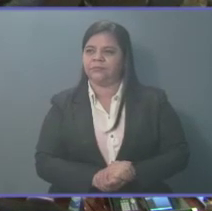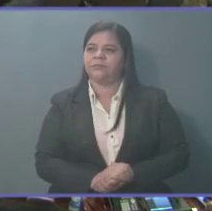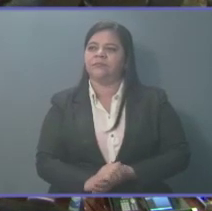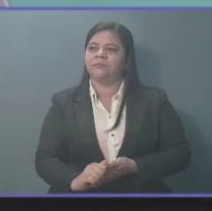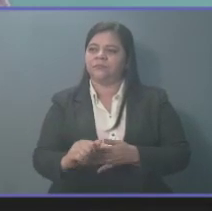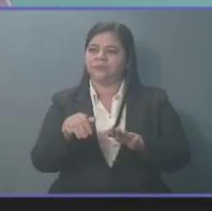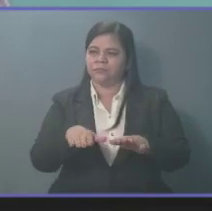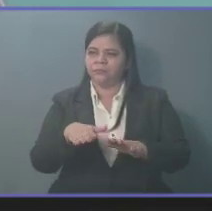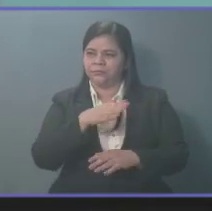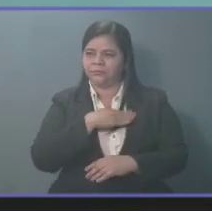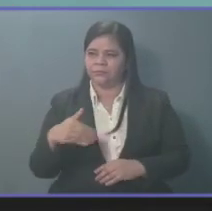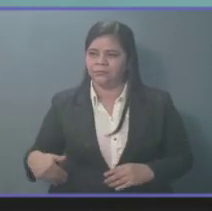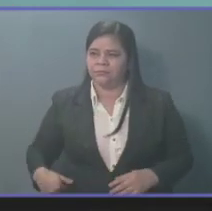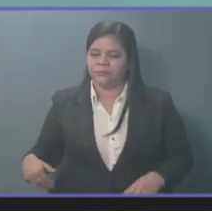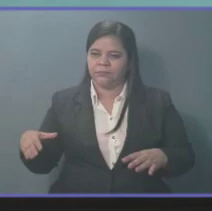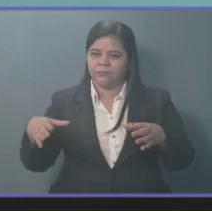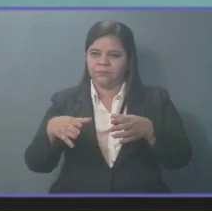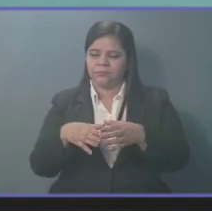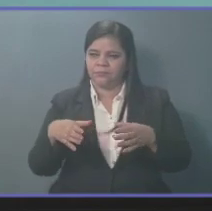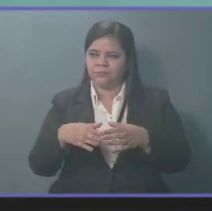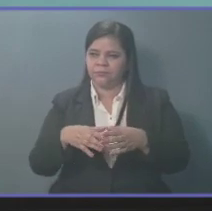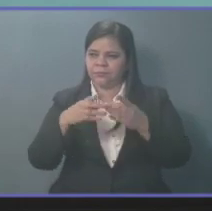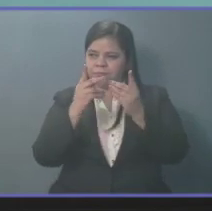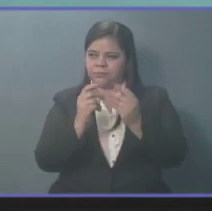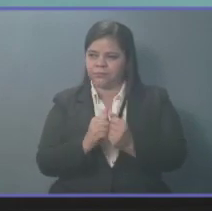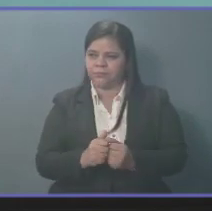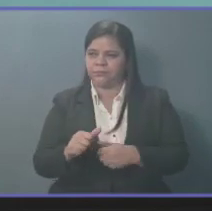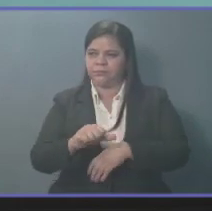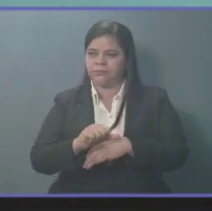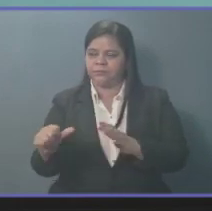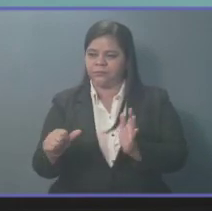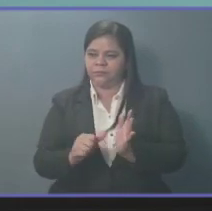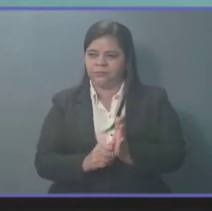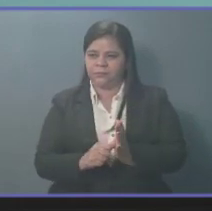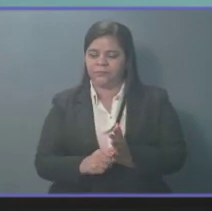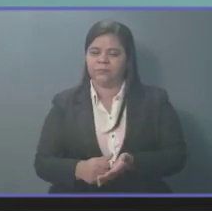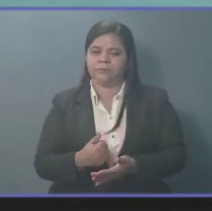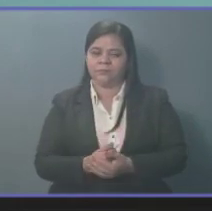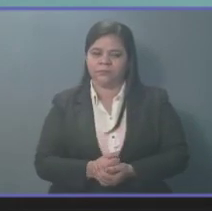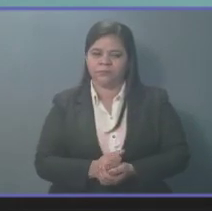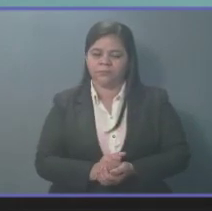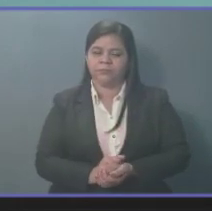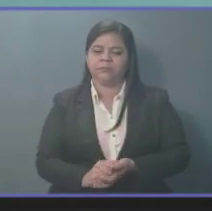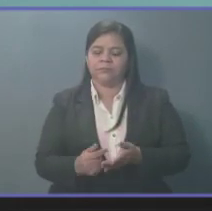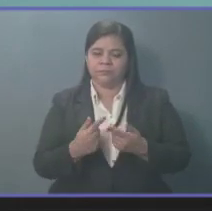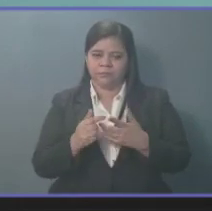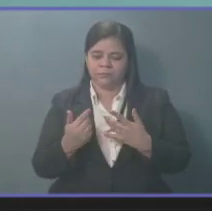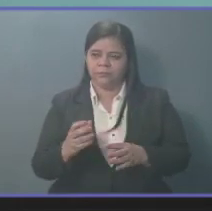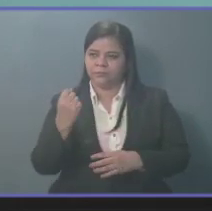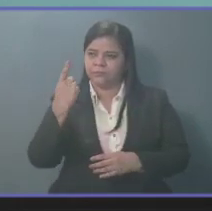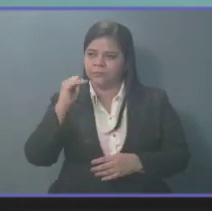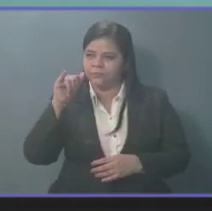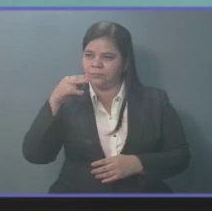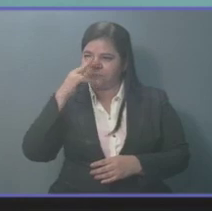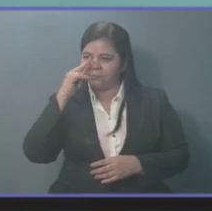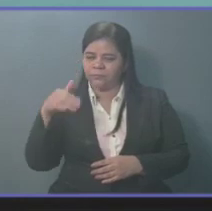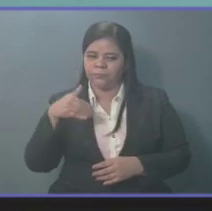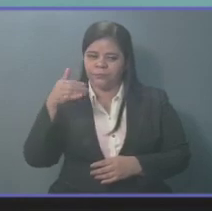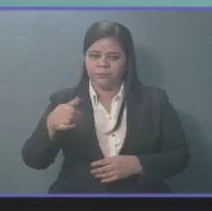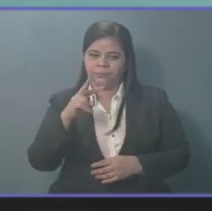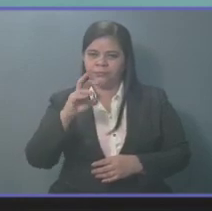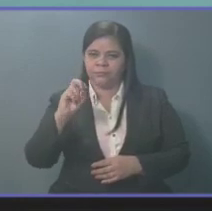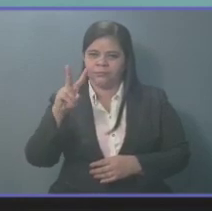Gracias, presidente. Comisión de Hacienda y Especial del Presupuesto, Palacio Legislativo, San Salvador, 8 de junio de 2020.